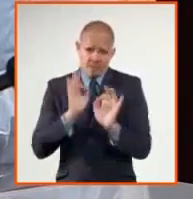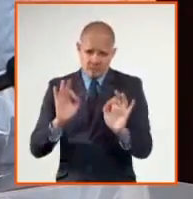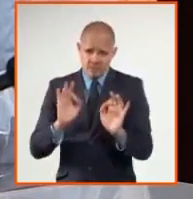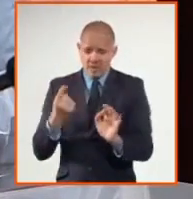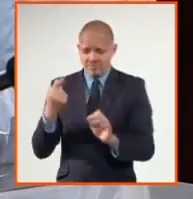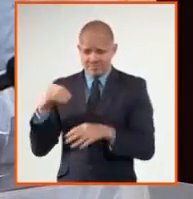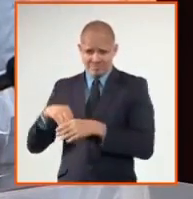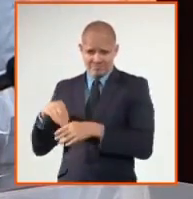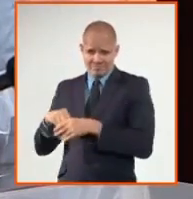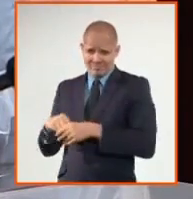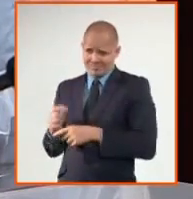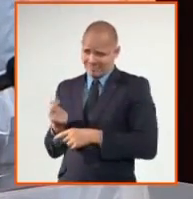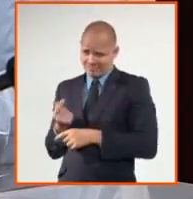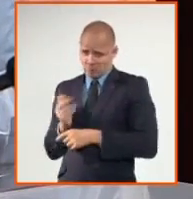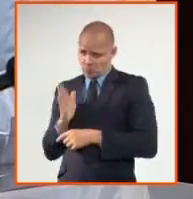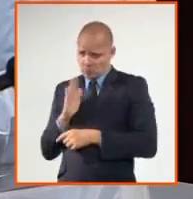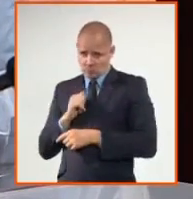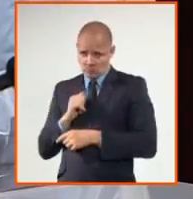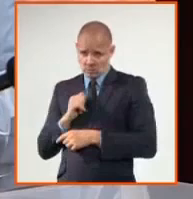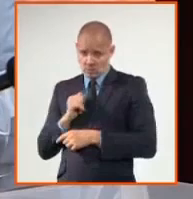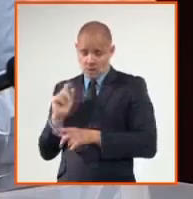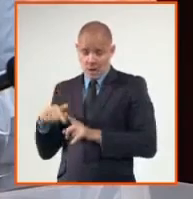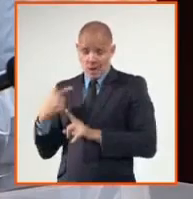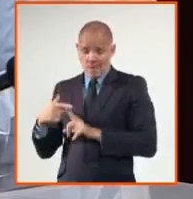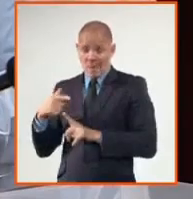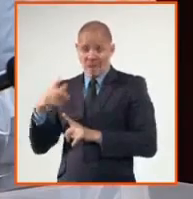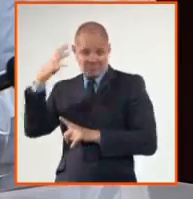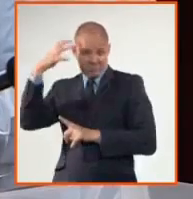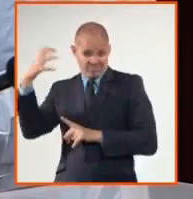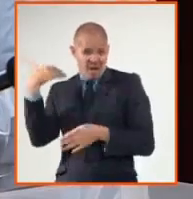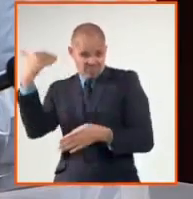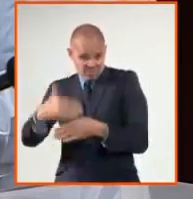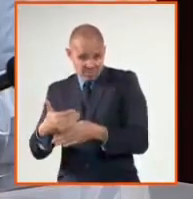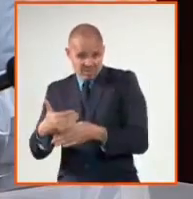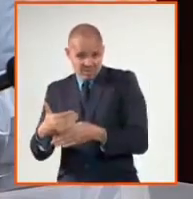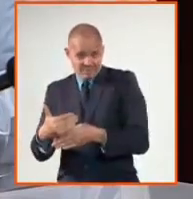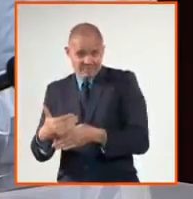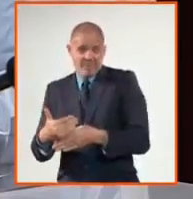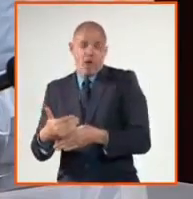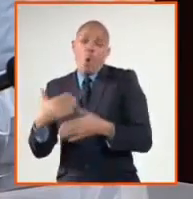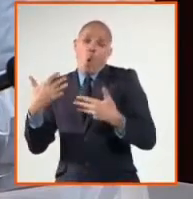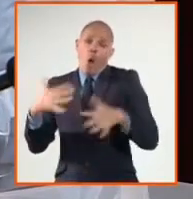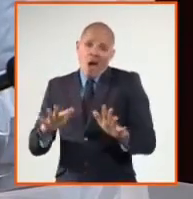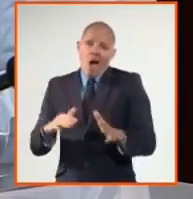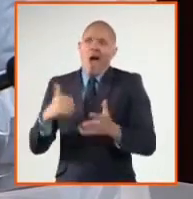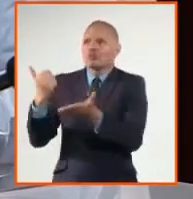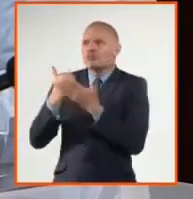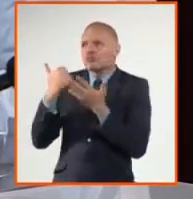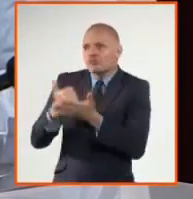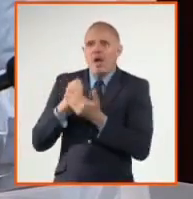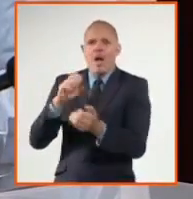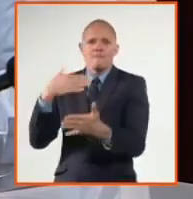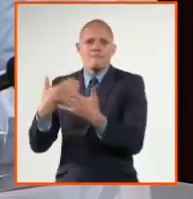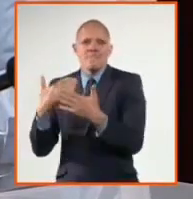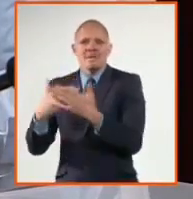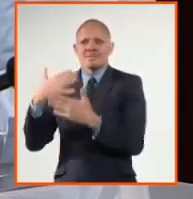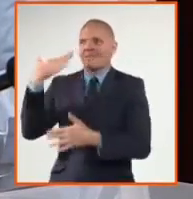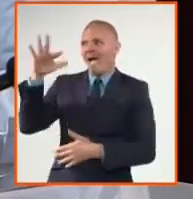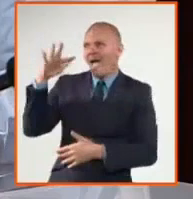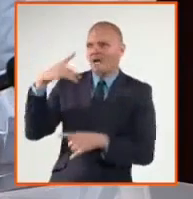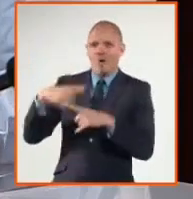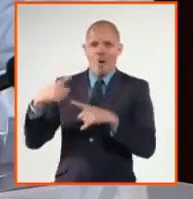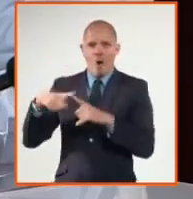económico de bloqueo no podemos hoy poder contar con la participación de continuo de de